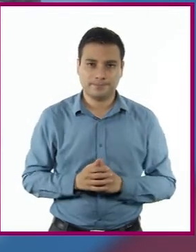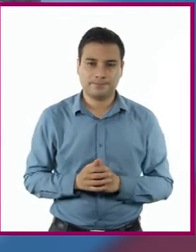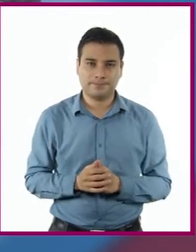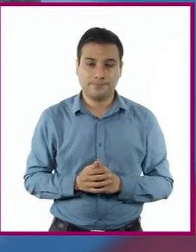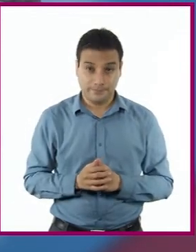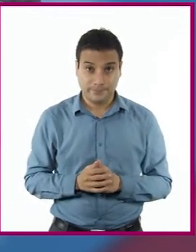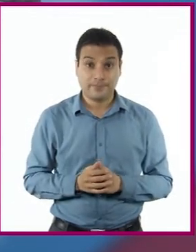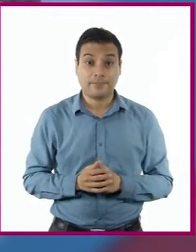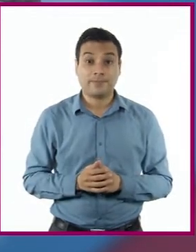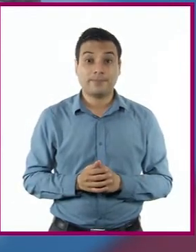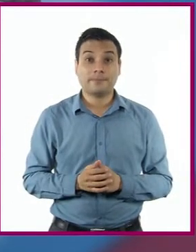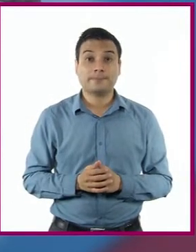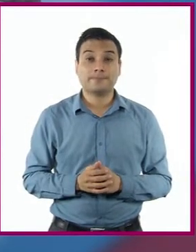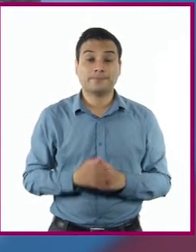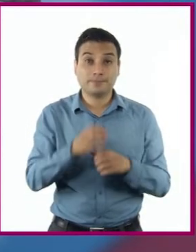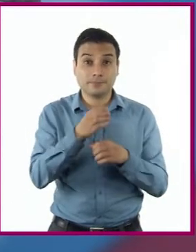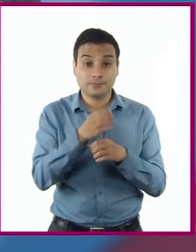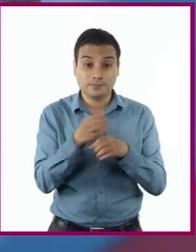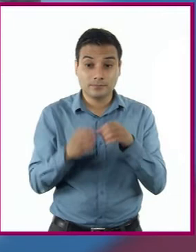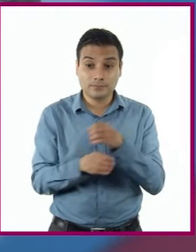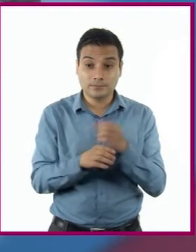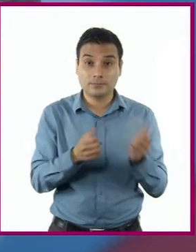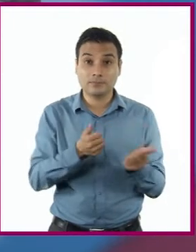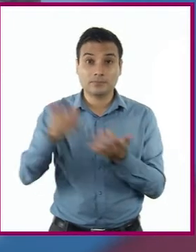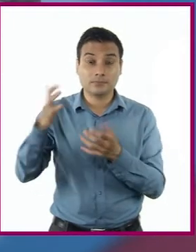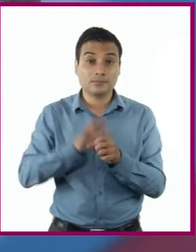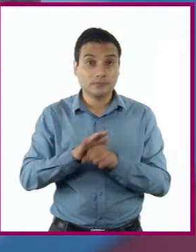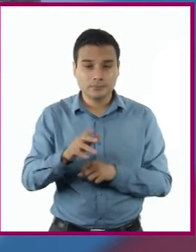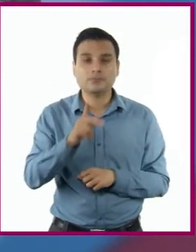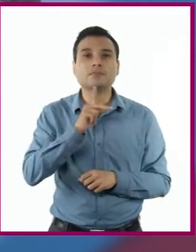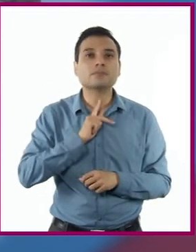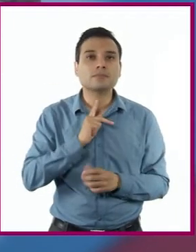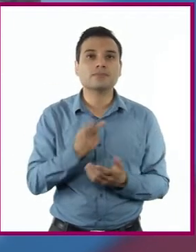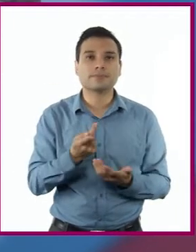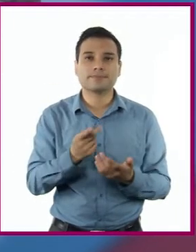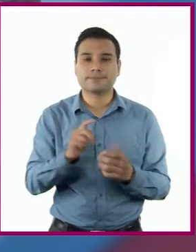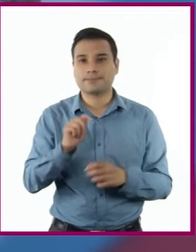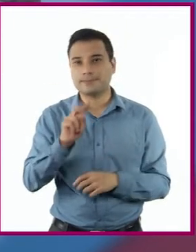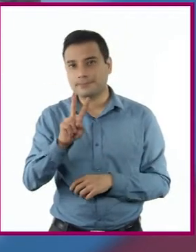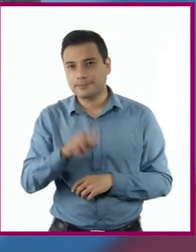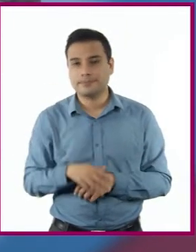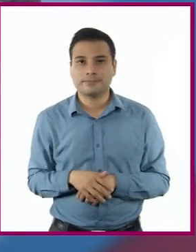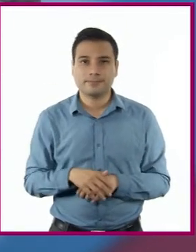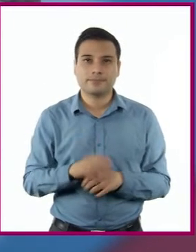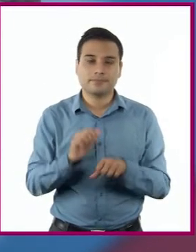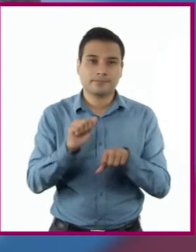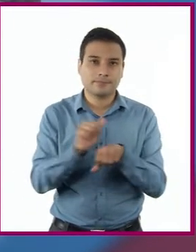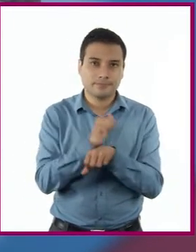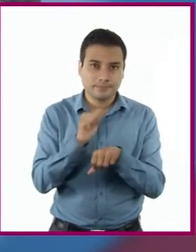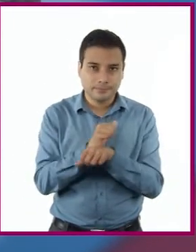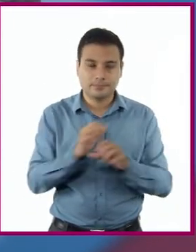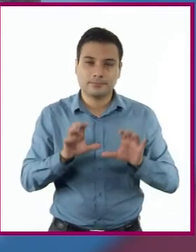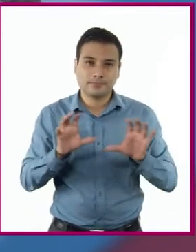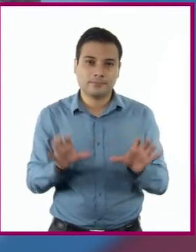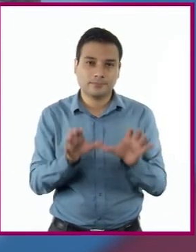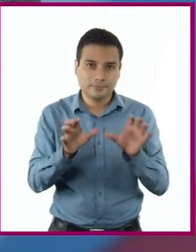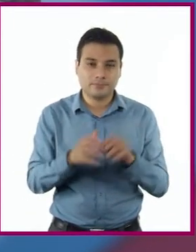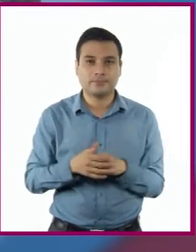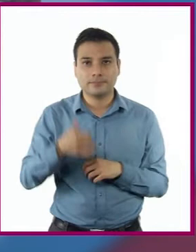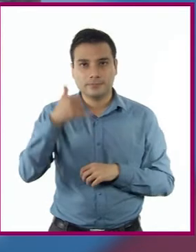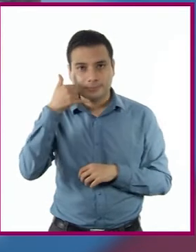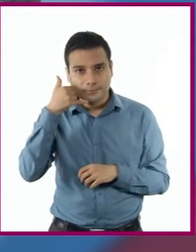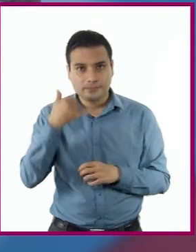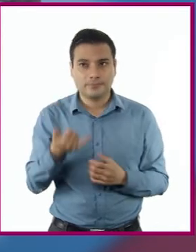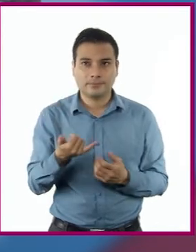mayor parte de las mercancías que se exportan son petróleo, pantallas, vehículos, computadoras, teléfonos